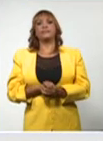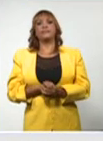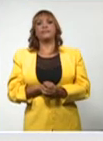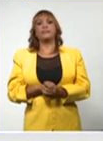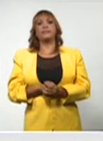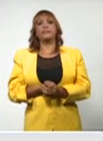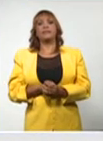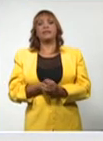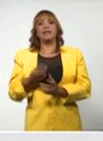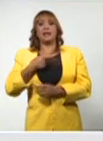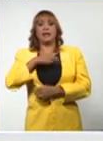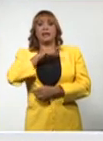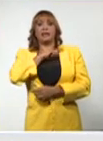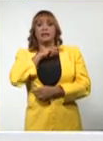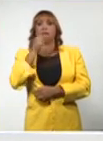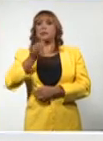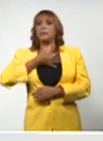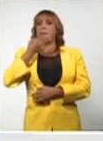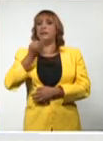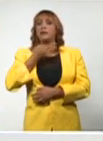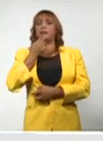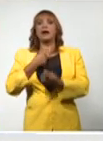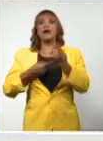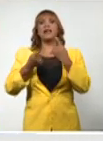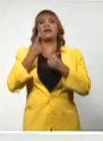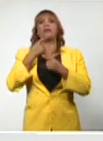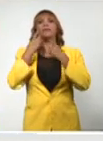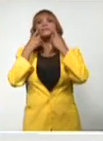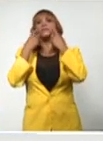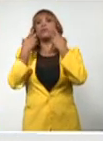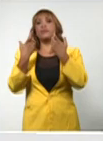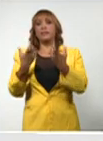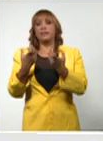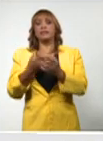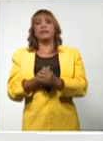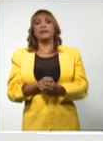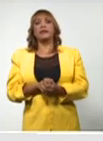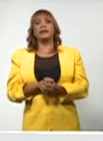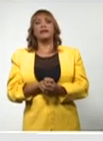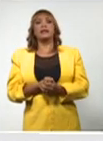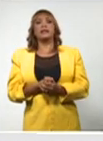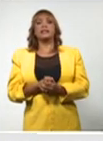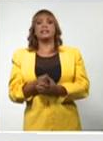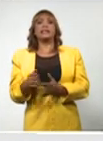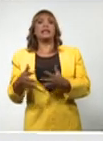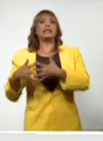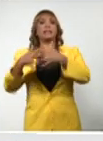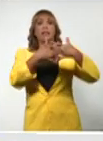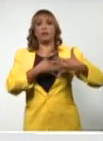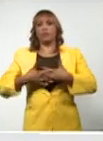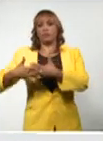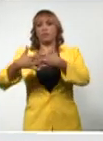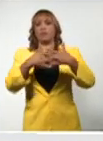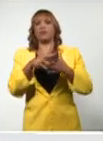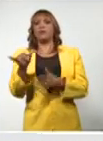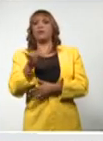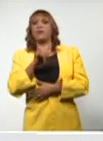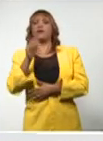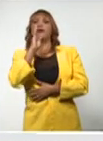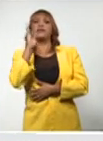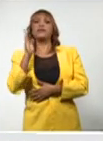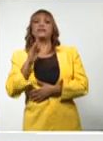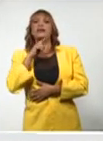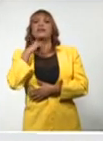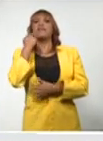ayer, como elemento importante, es que tanto en Estados Unidos como en Brasil